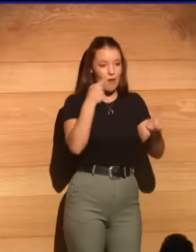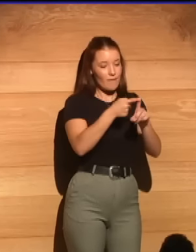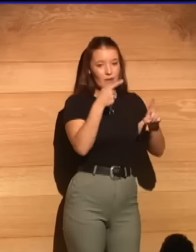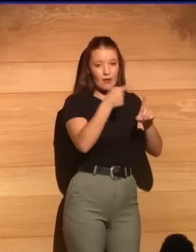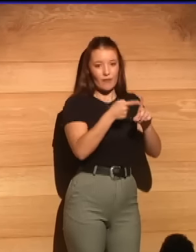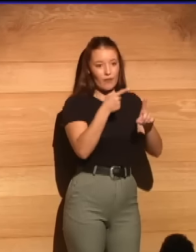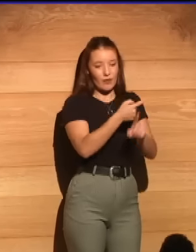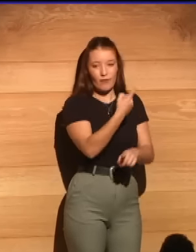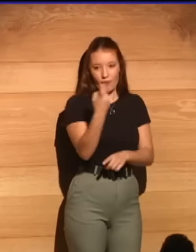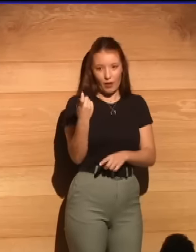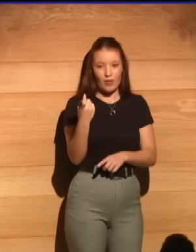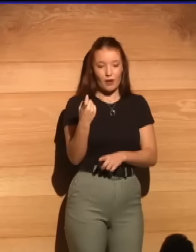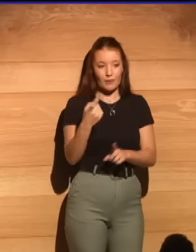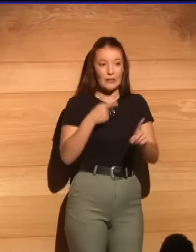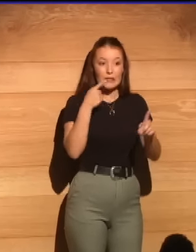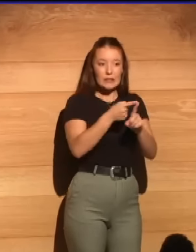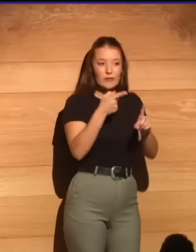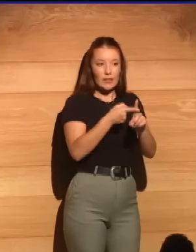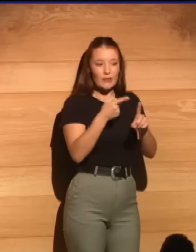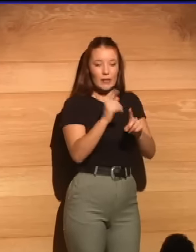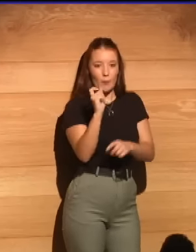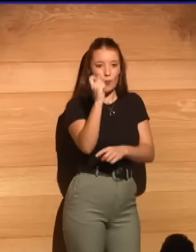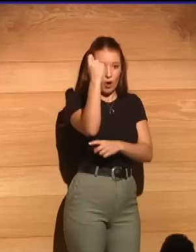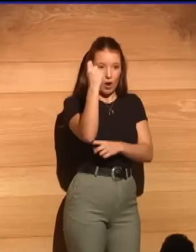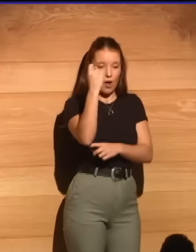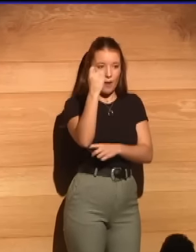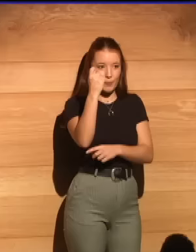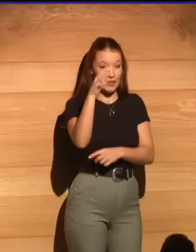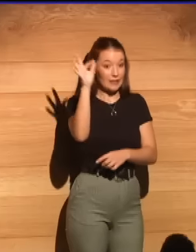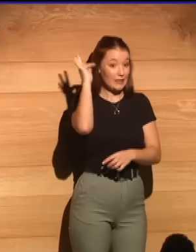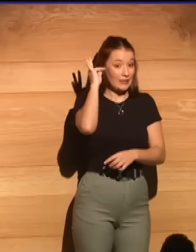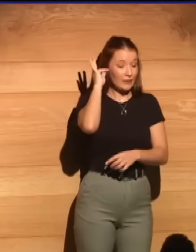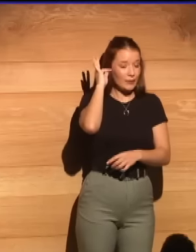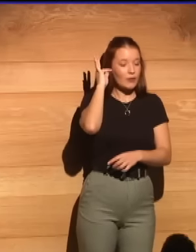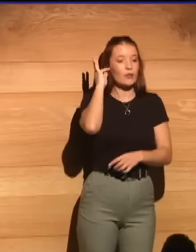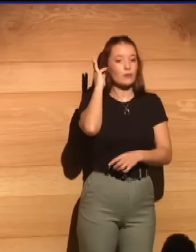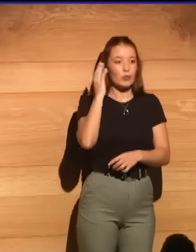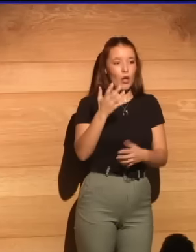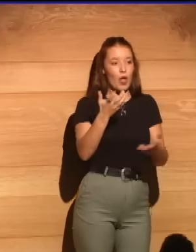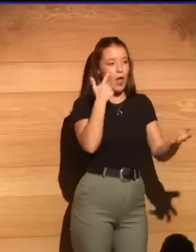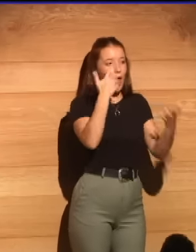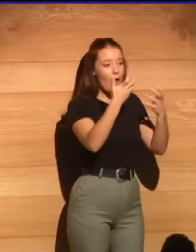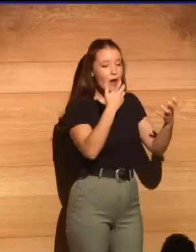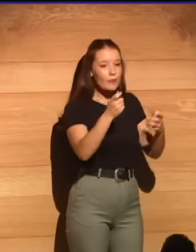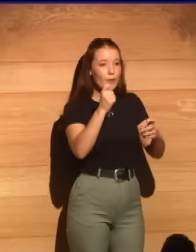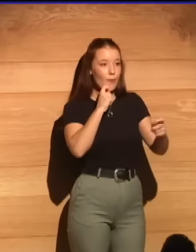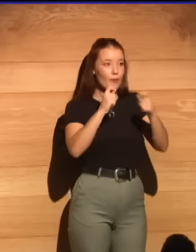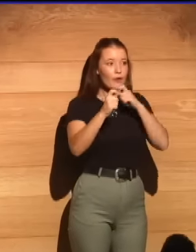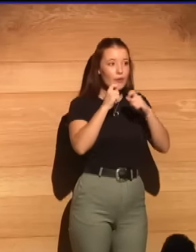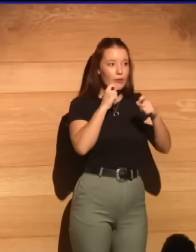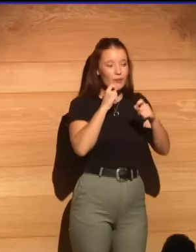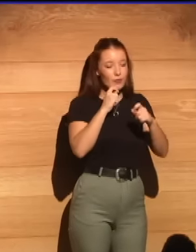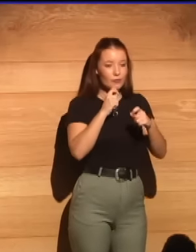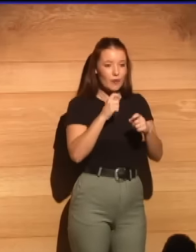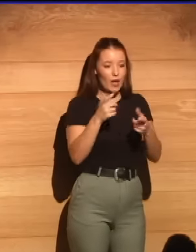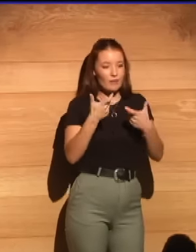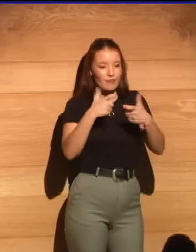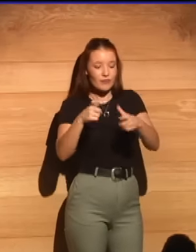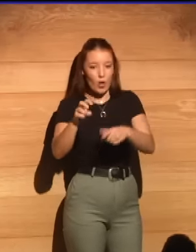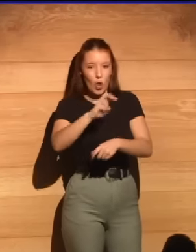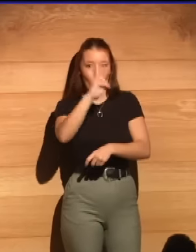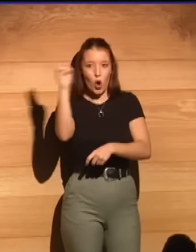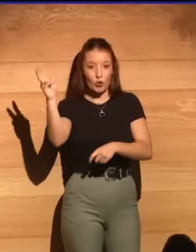de éxito. Tú buscas referentes de éxito femeninos, los encuentras en las artes, los encuentras en el periodismo, los encuentras en otro tipo de disciplinas, incluso